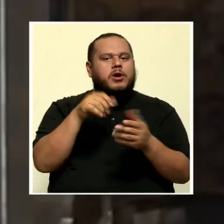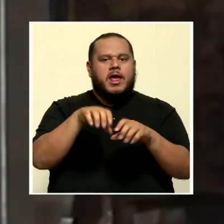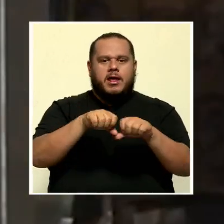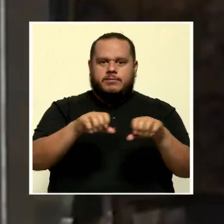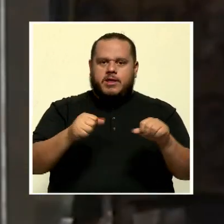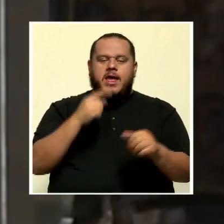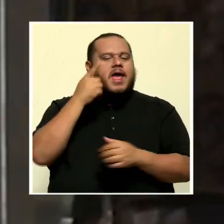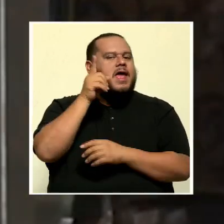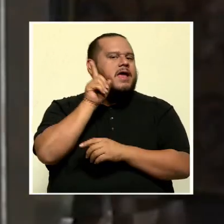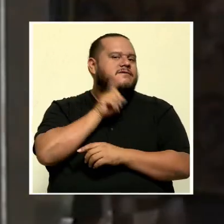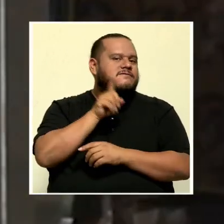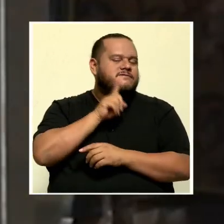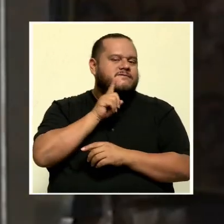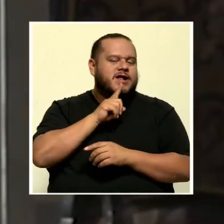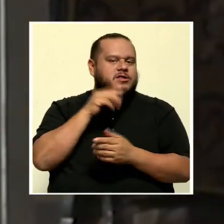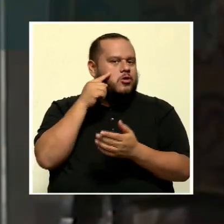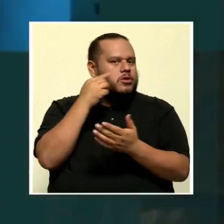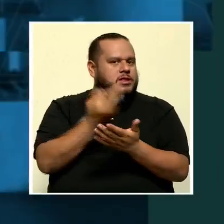falso testimonio.